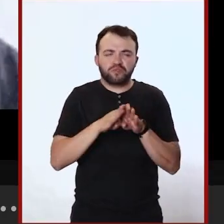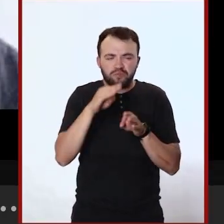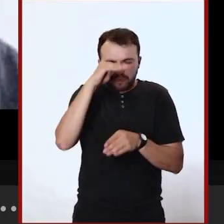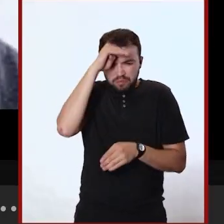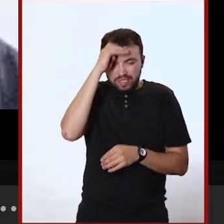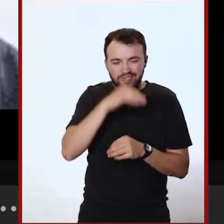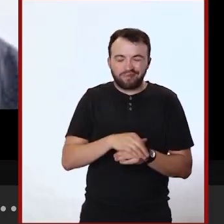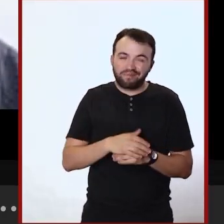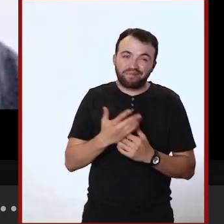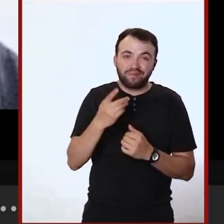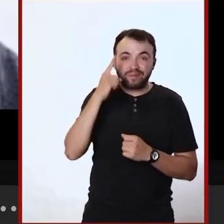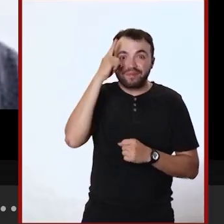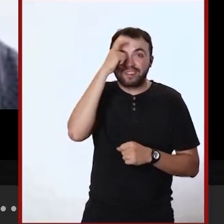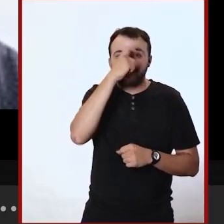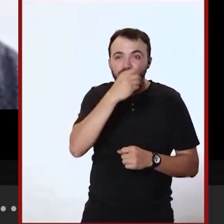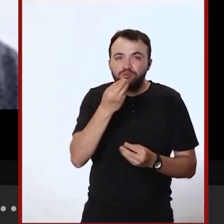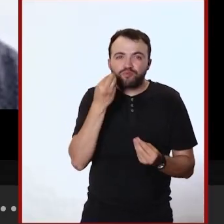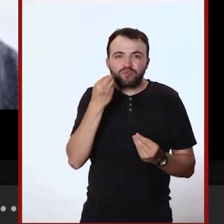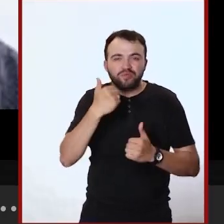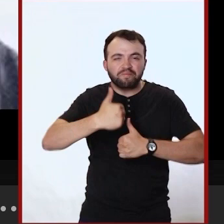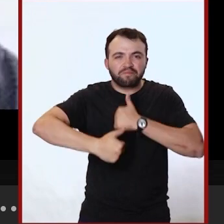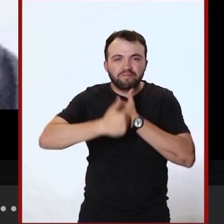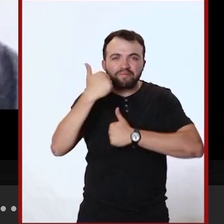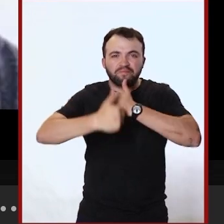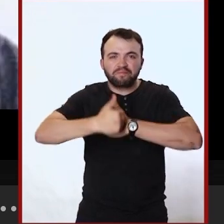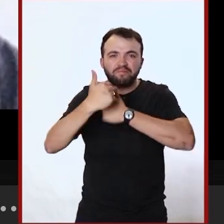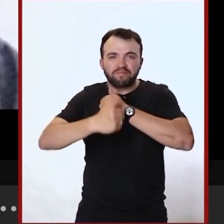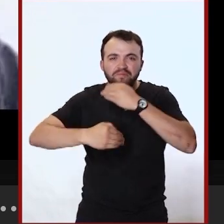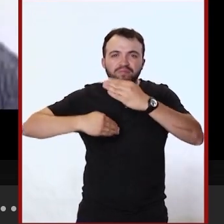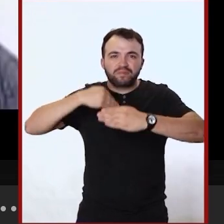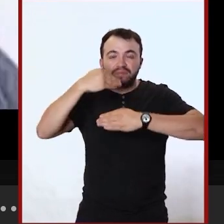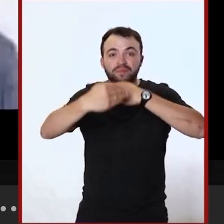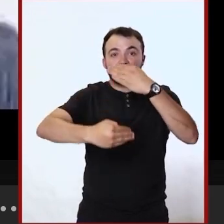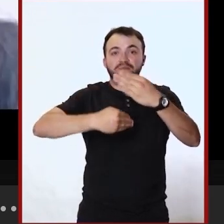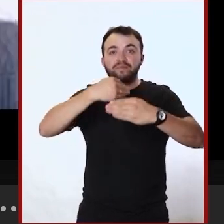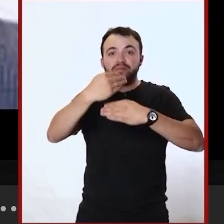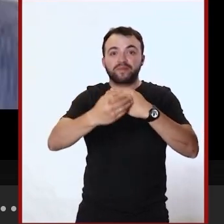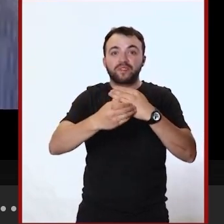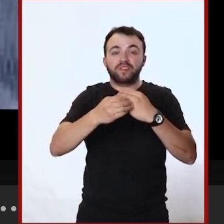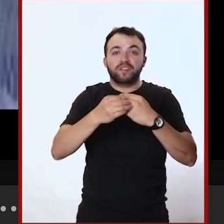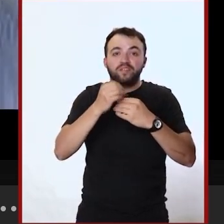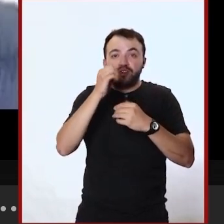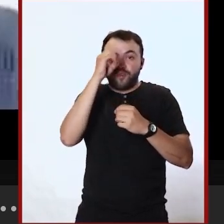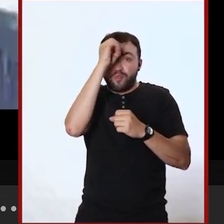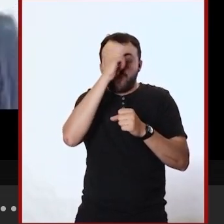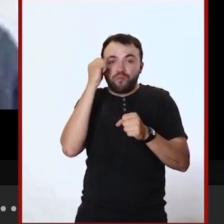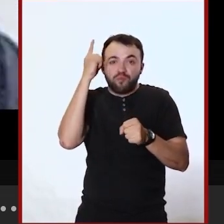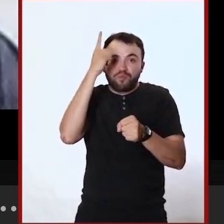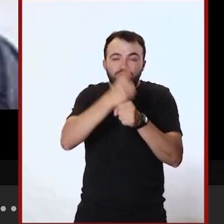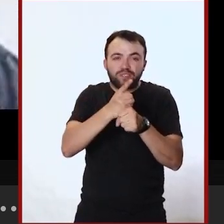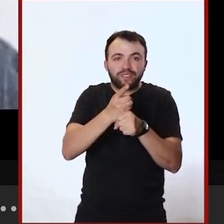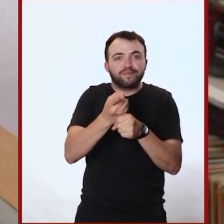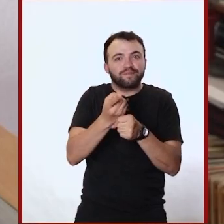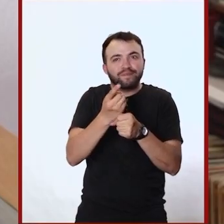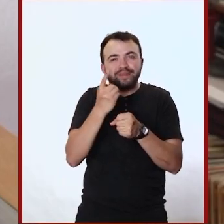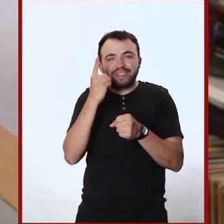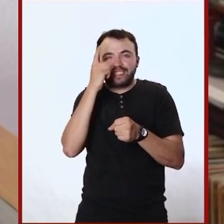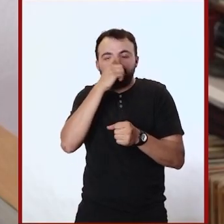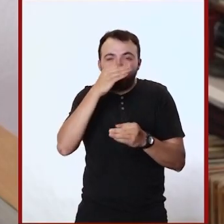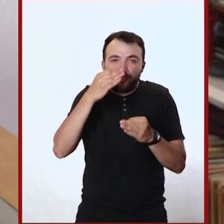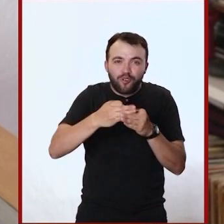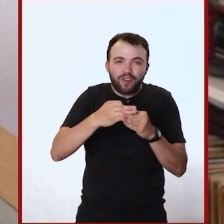verdad. Retos que al mismo tiempo representan oportunidades. Si bien estamos viviendo condiciones muy atípicas que